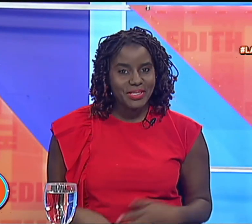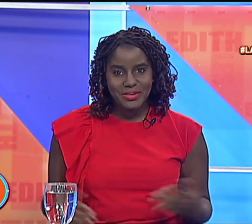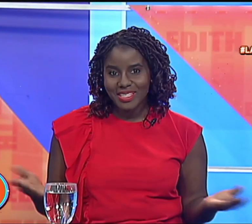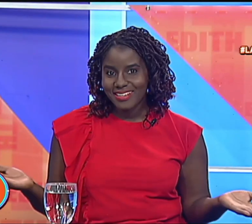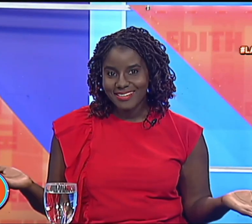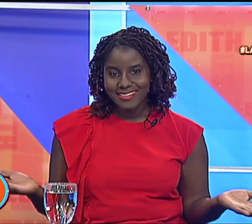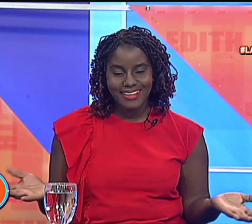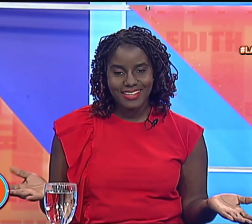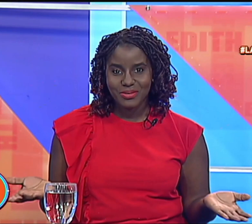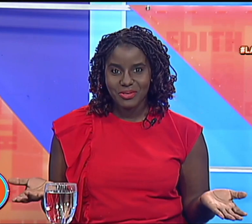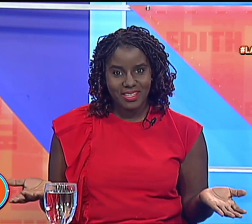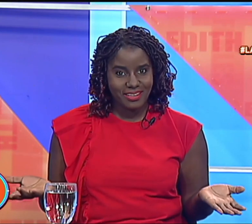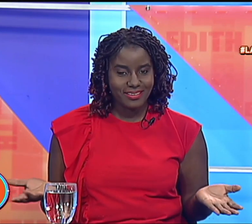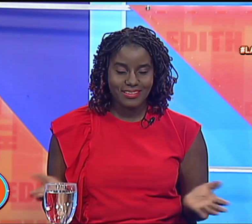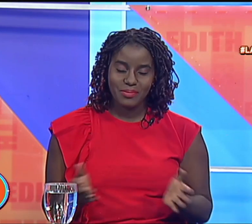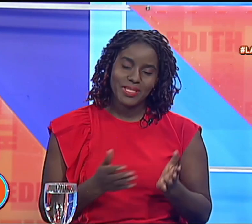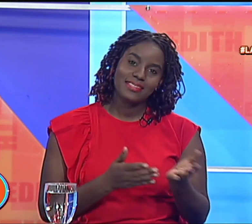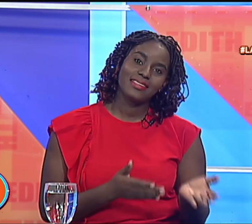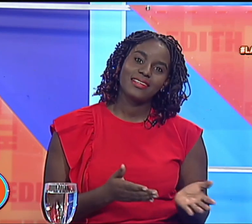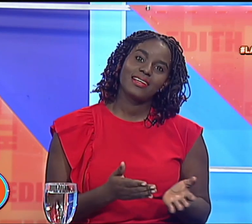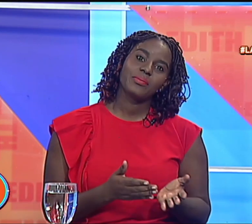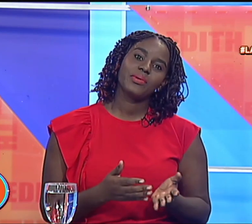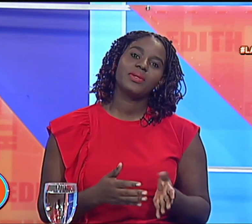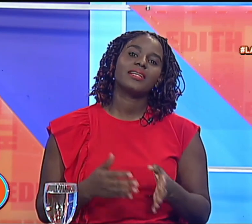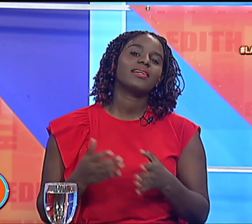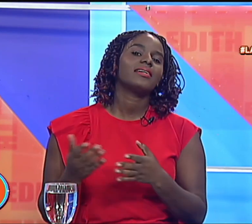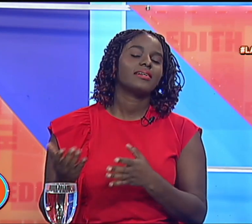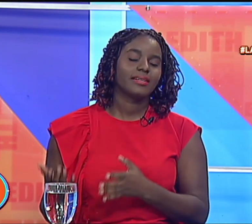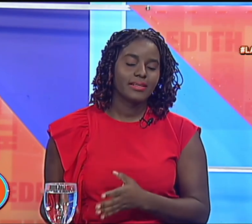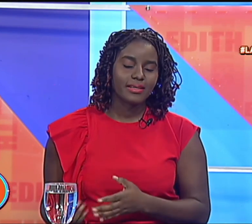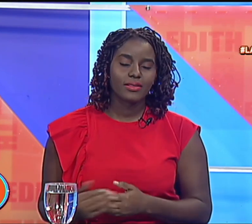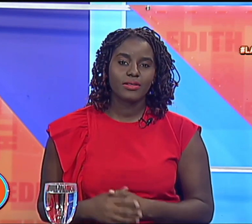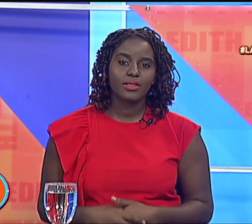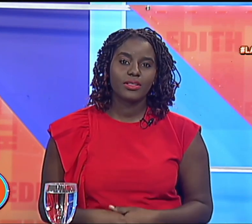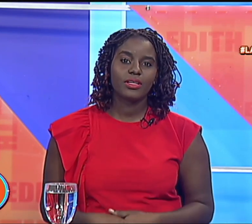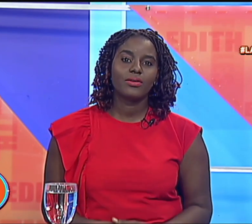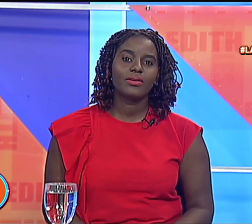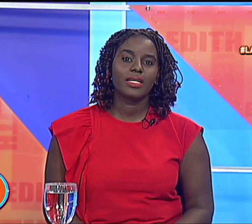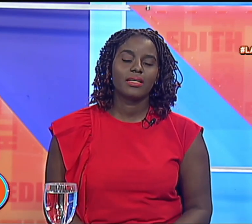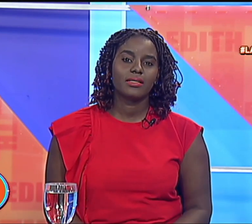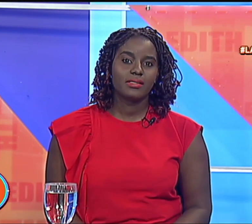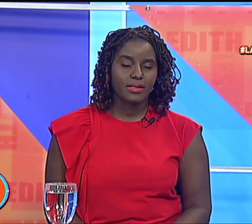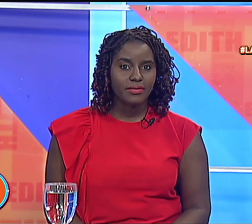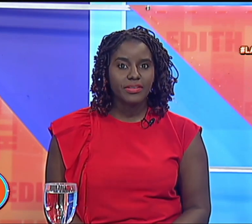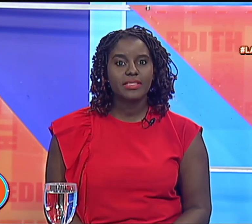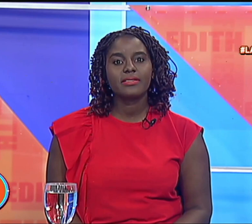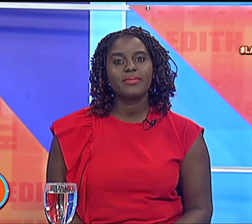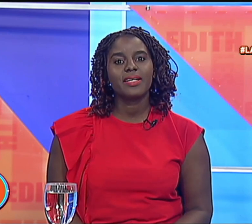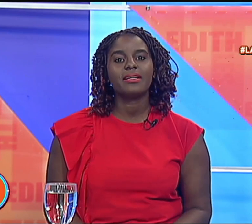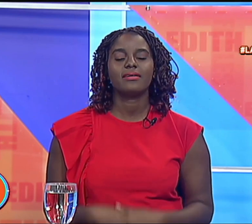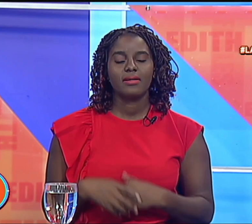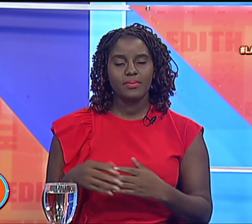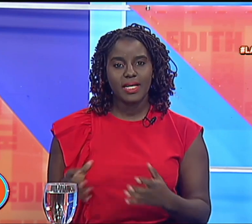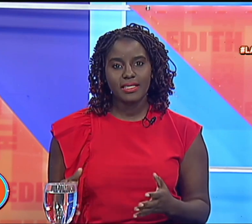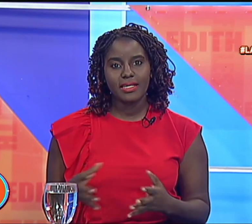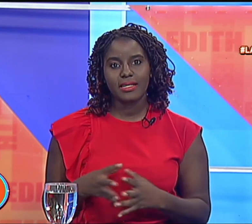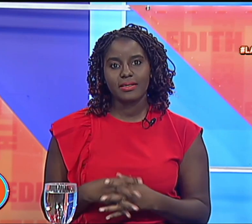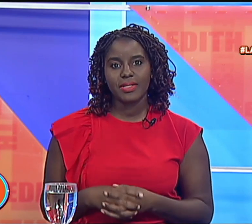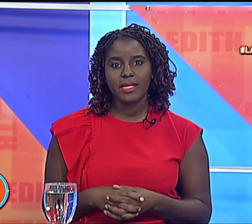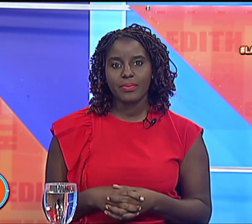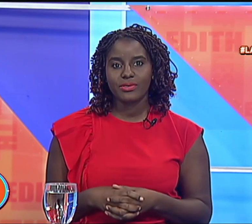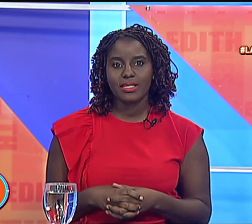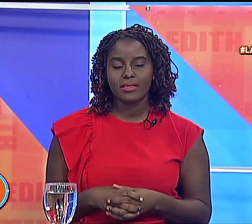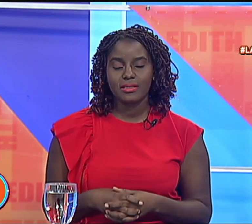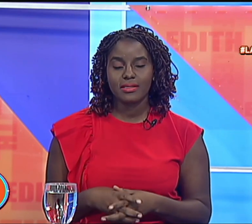Pues ya ustedes han escuchado. El presidente de la República dijo que este fin de semana va a tener